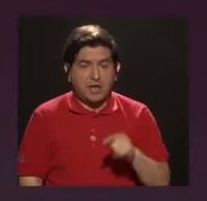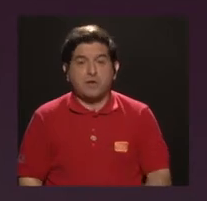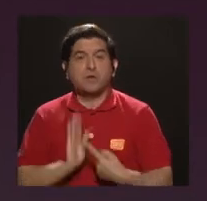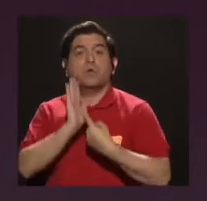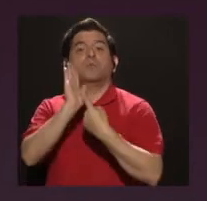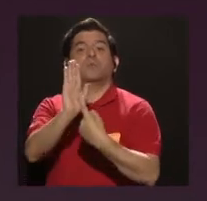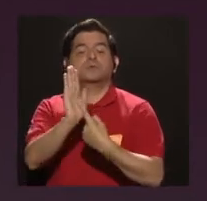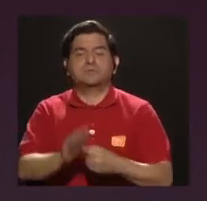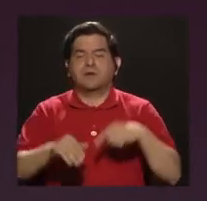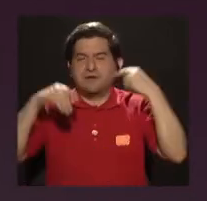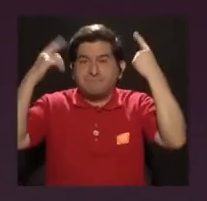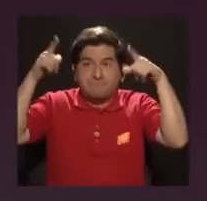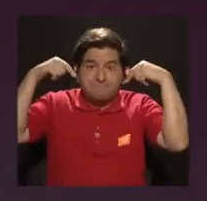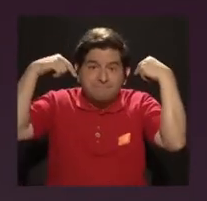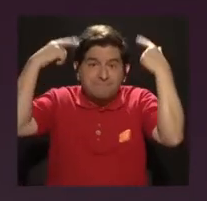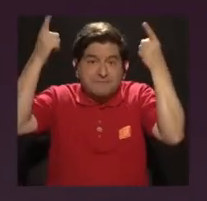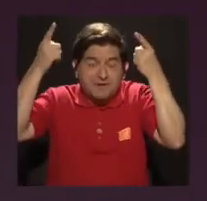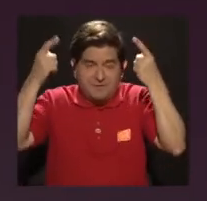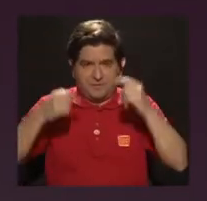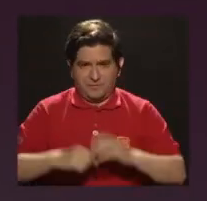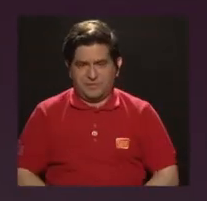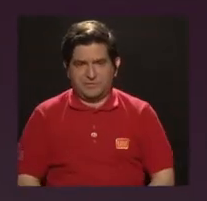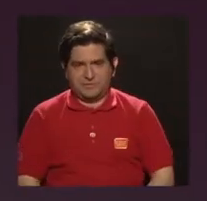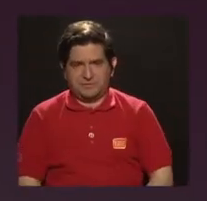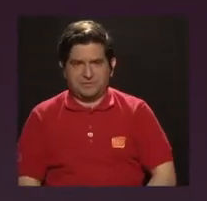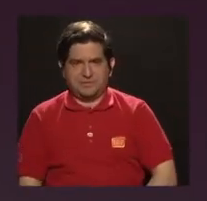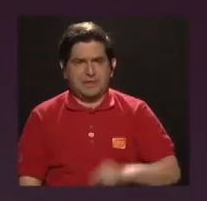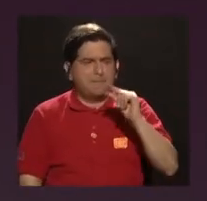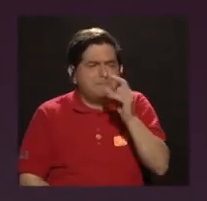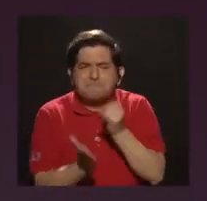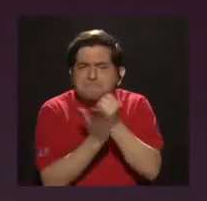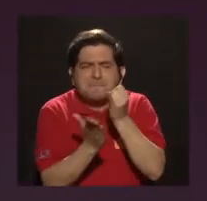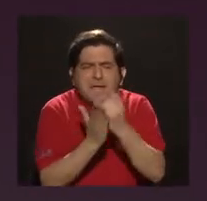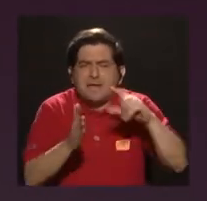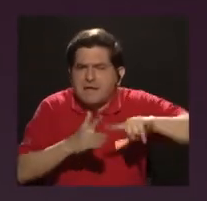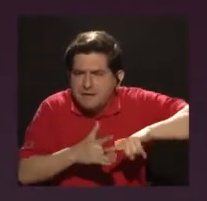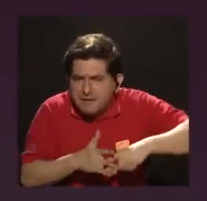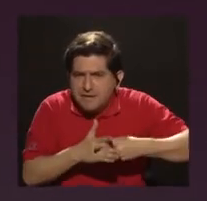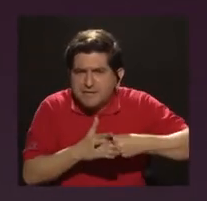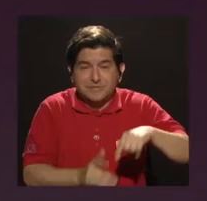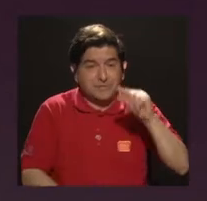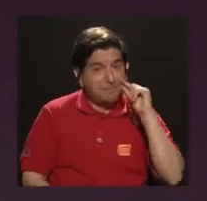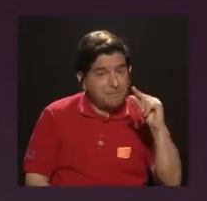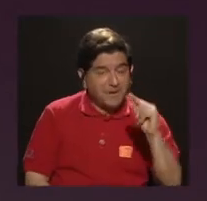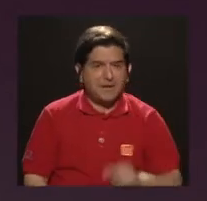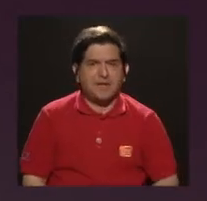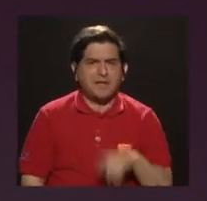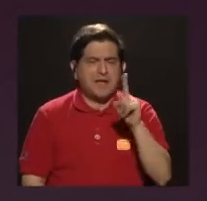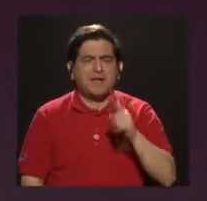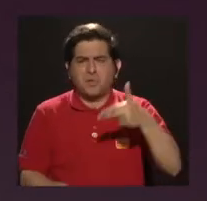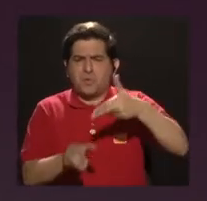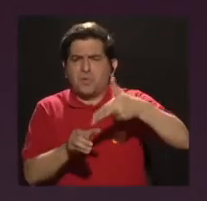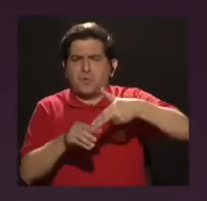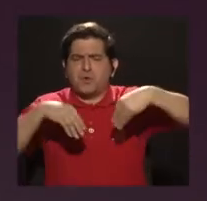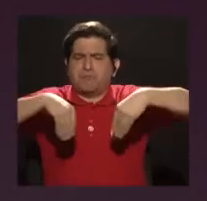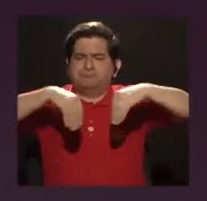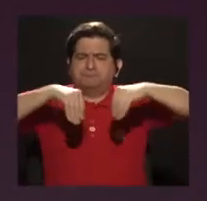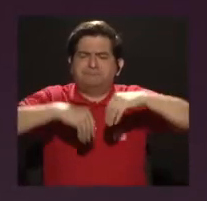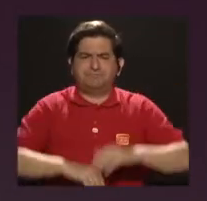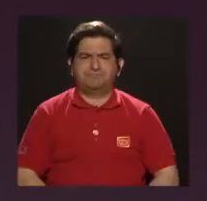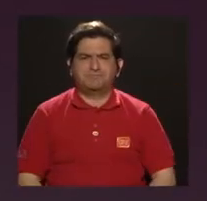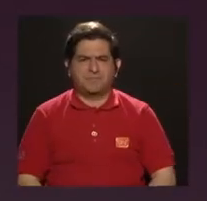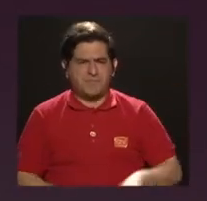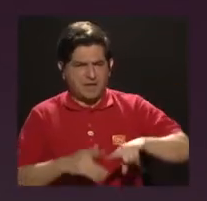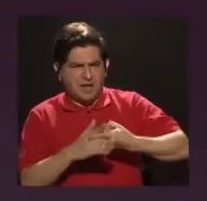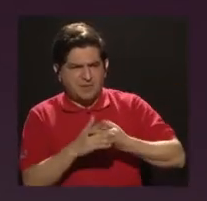por un famoso una pequeña investigación que comenzó como pequeña en una gasolinera y entonces